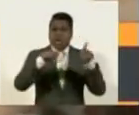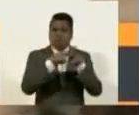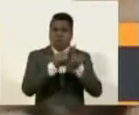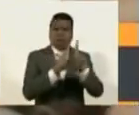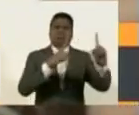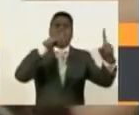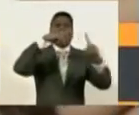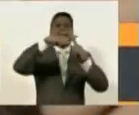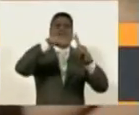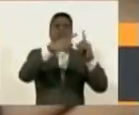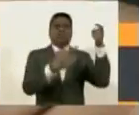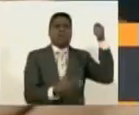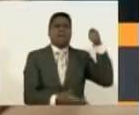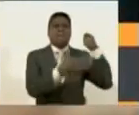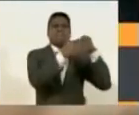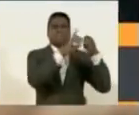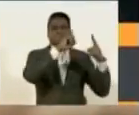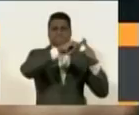diálogo.